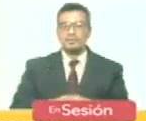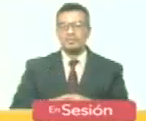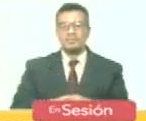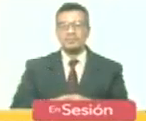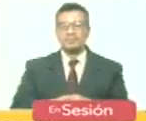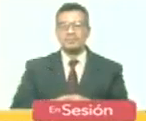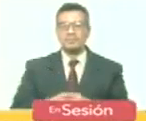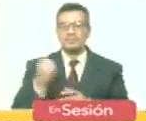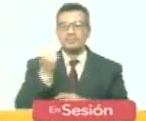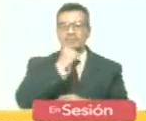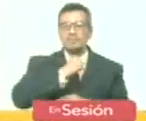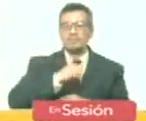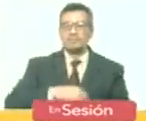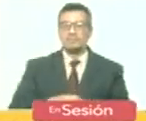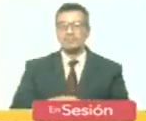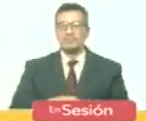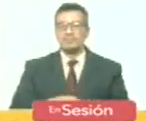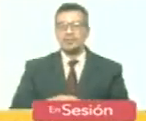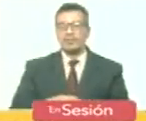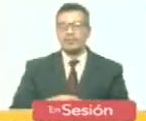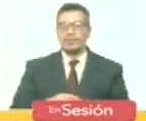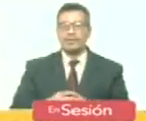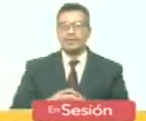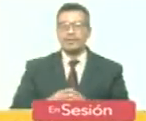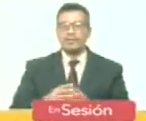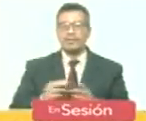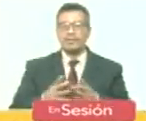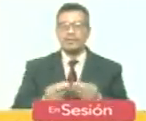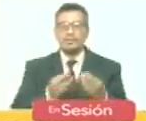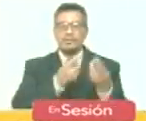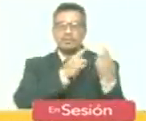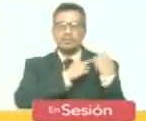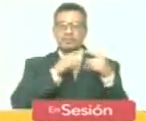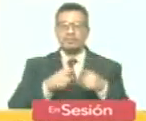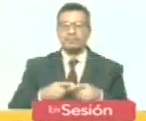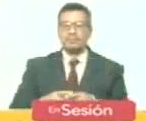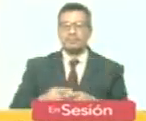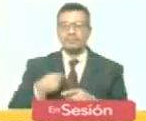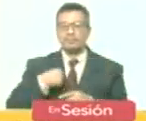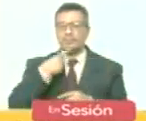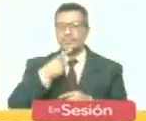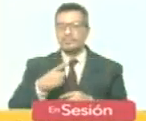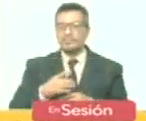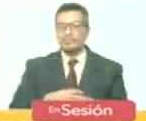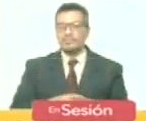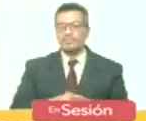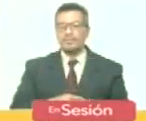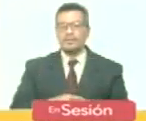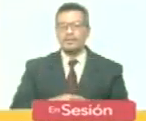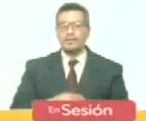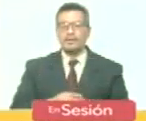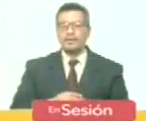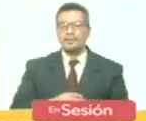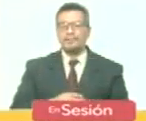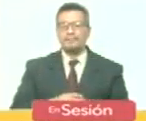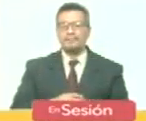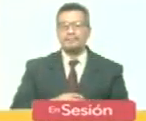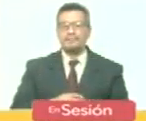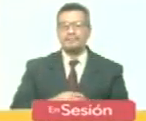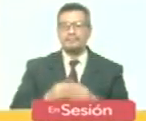violencia. Y aquí quiero decir algo con toda responsabilidad y se lo digo al extremismo de Venezuela, a